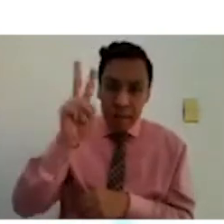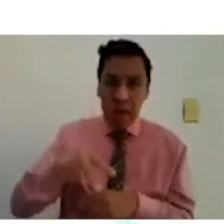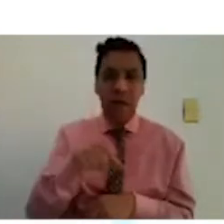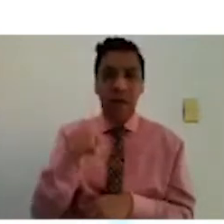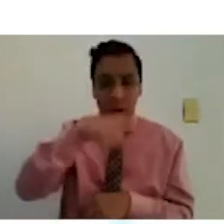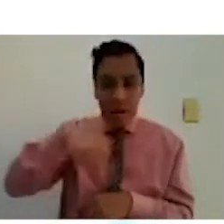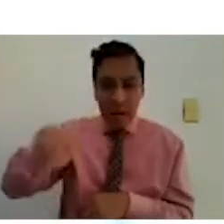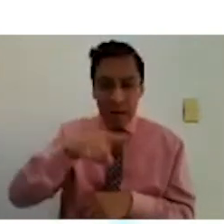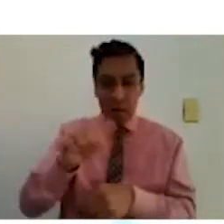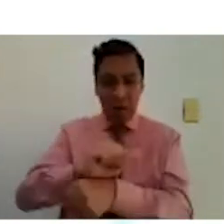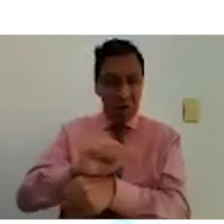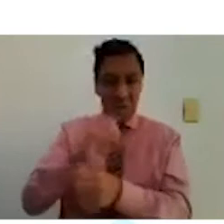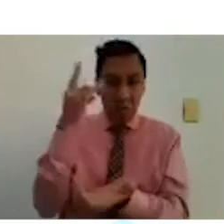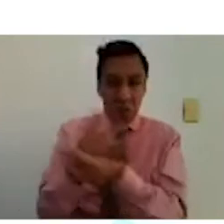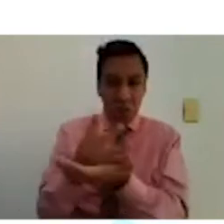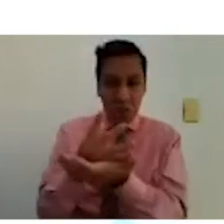que